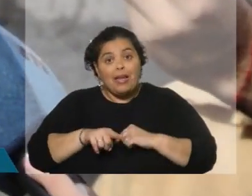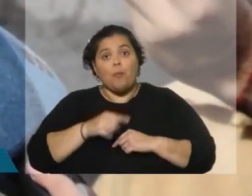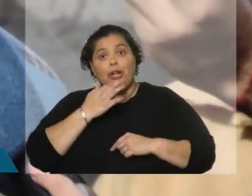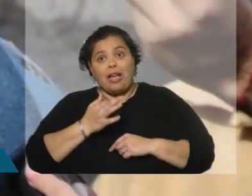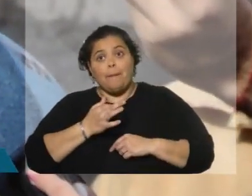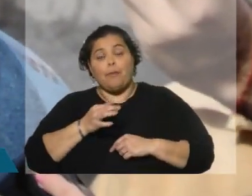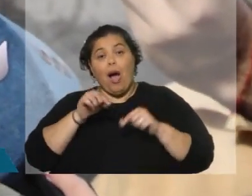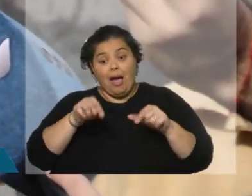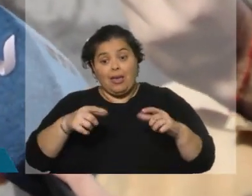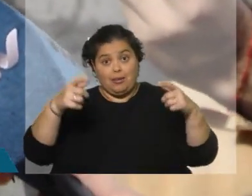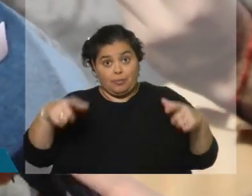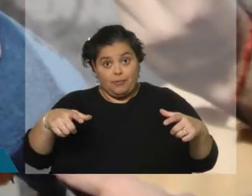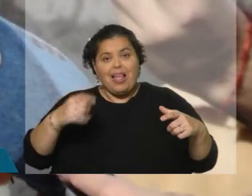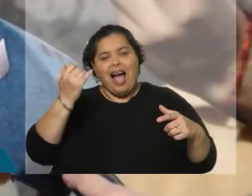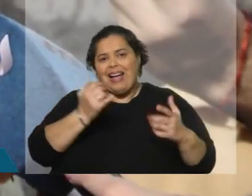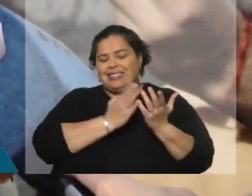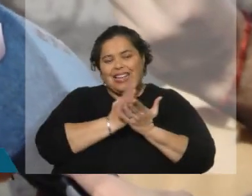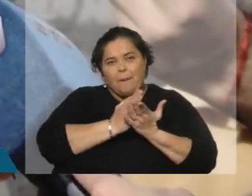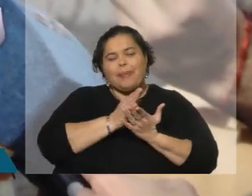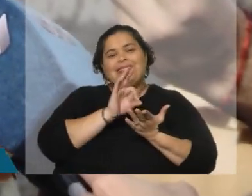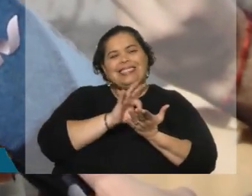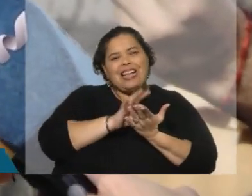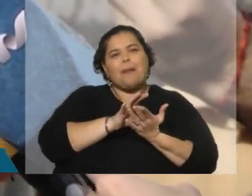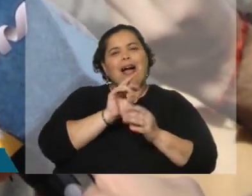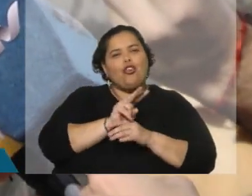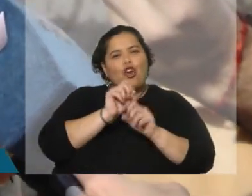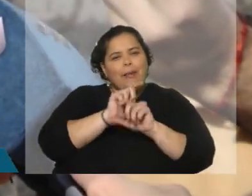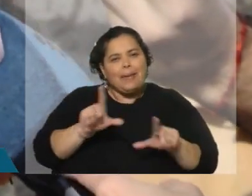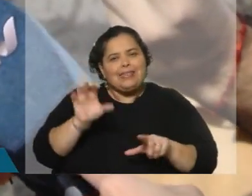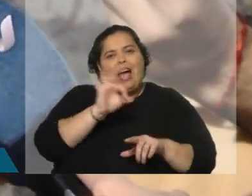retira haya un sistema de barrido o de control de limpieza